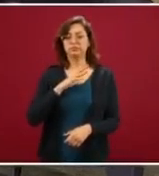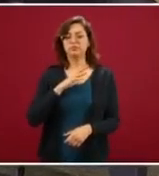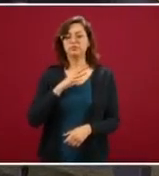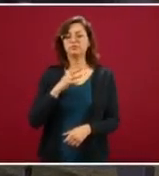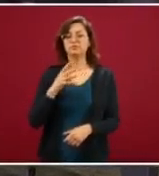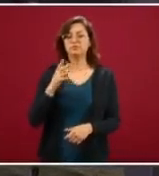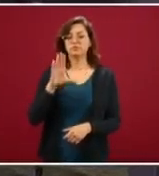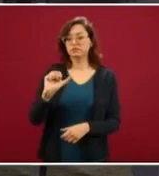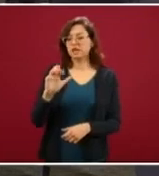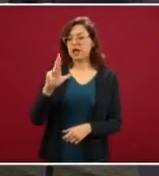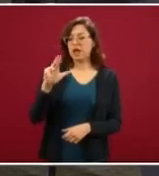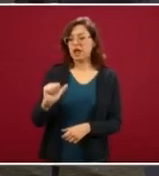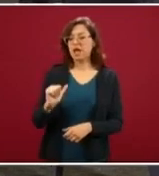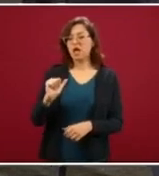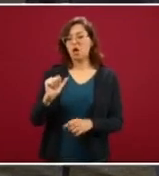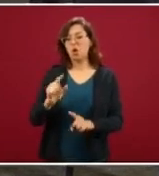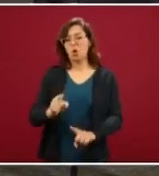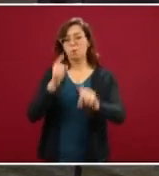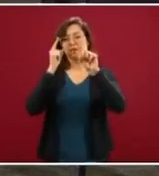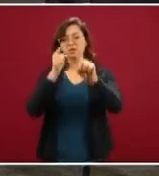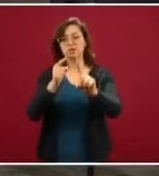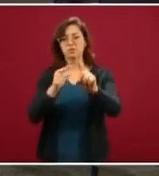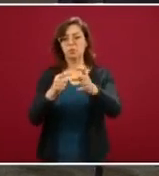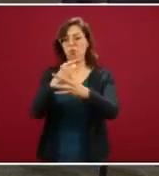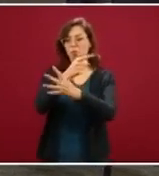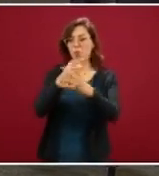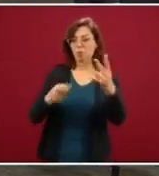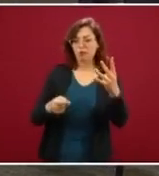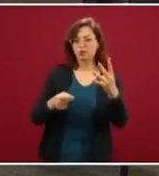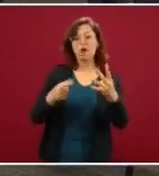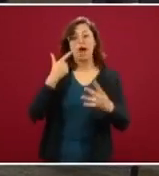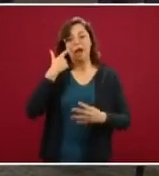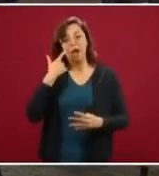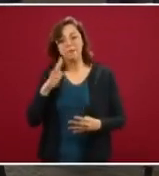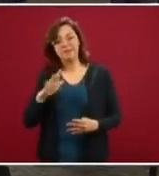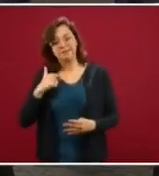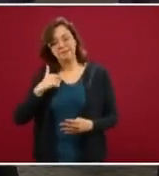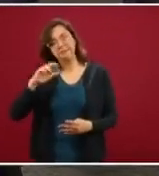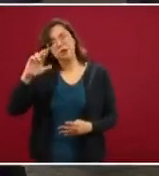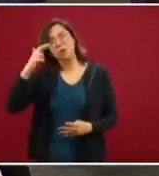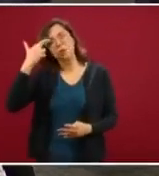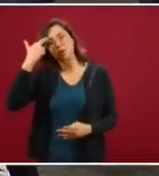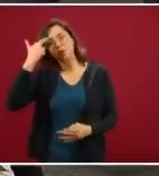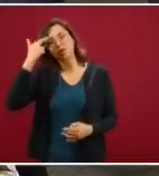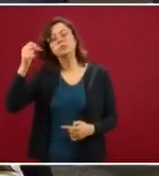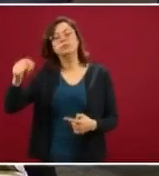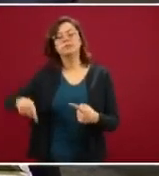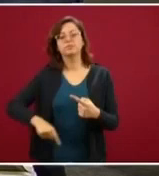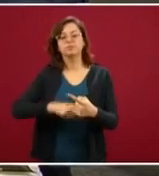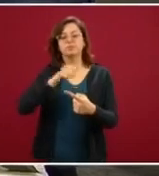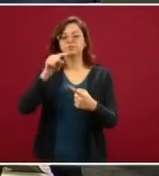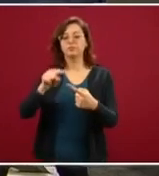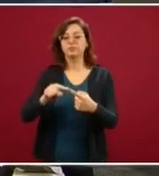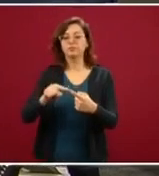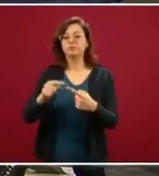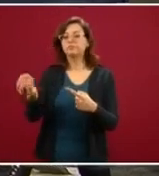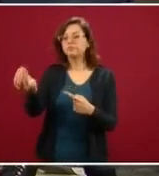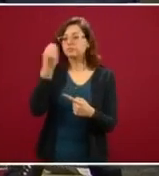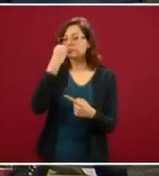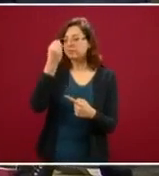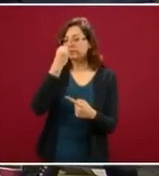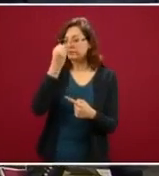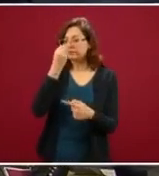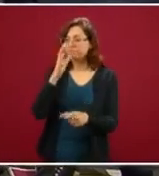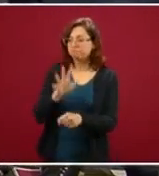propósitos. A ver si los recuerdo. 1 es procurar una buena alimentación,